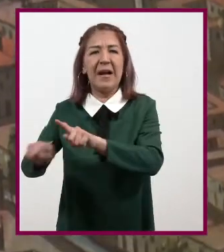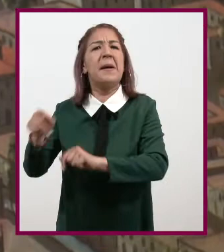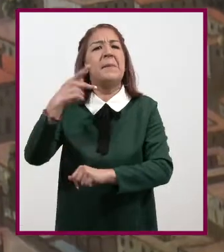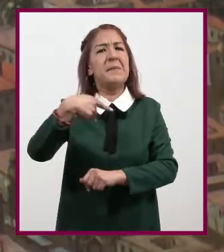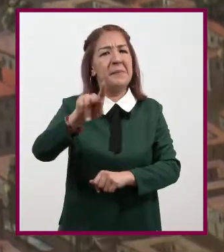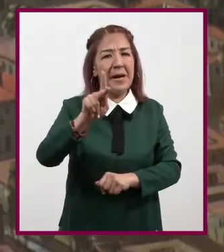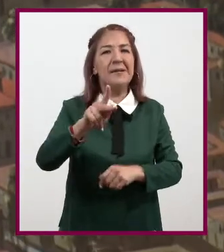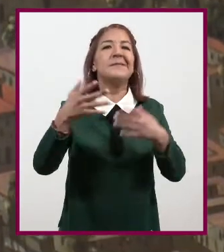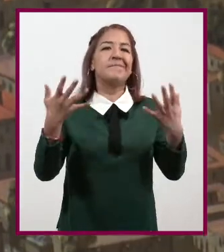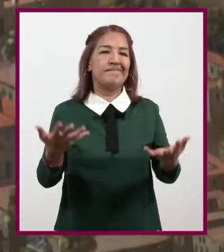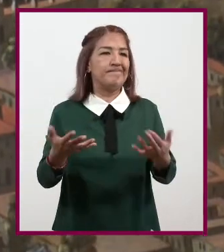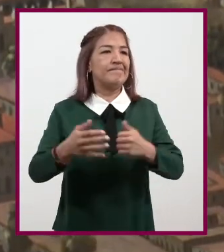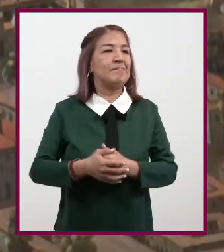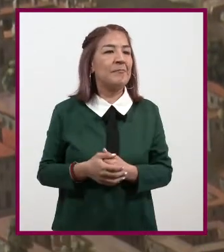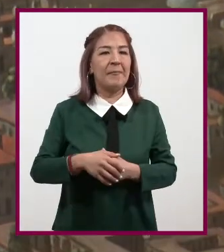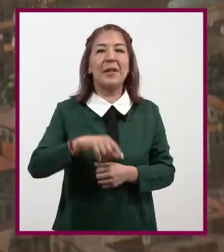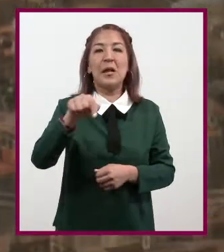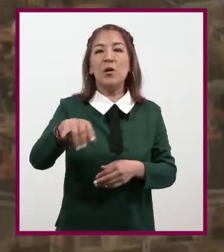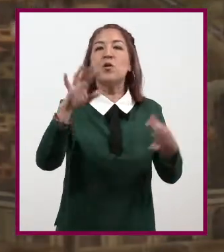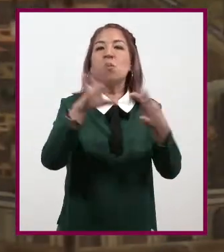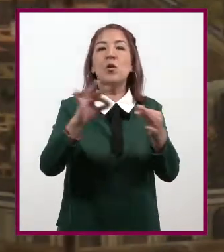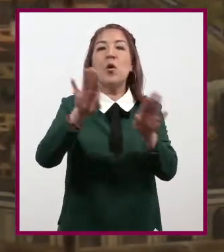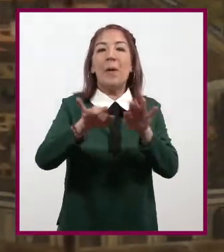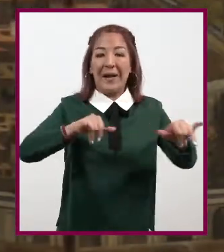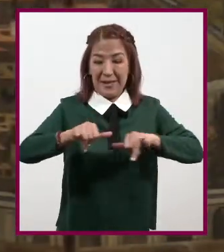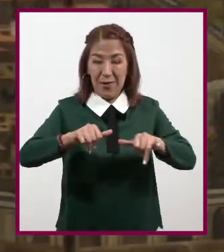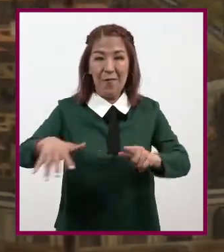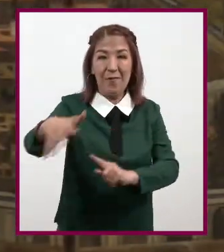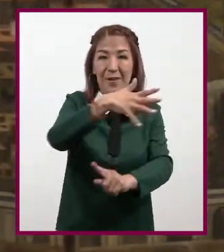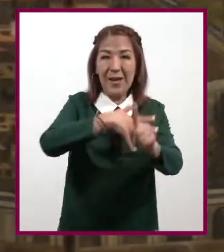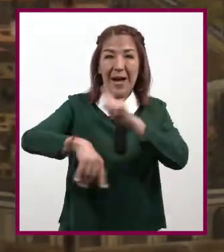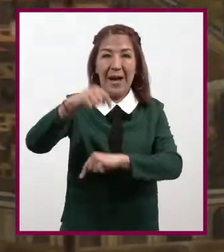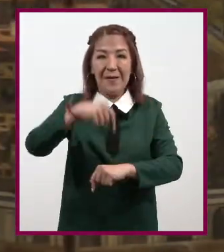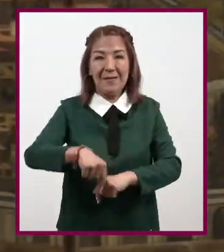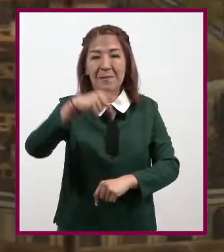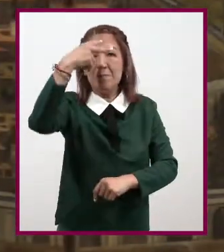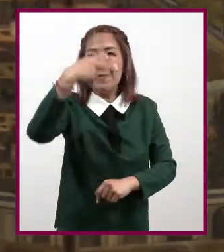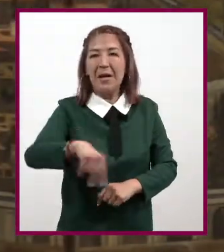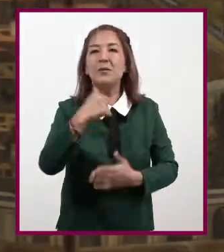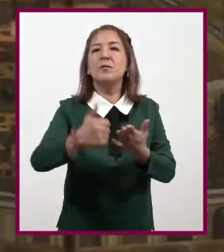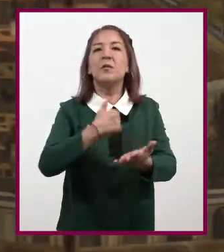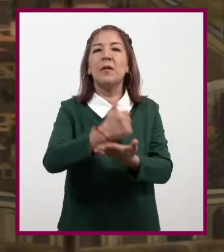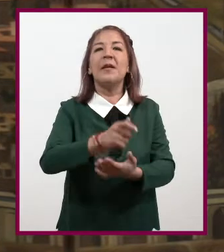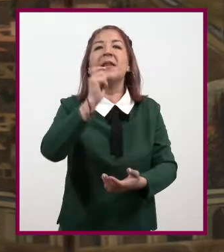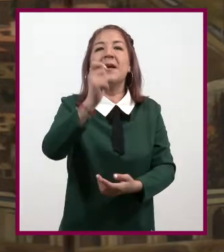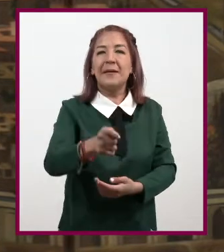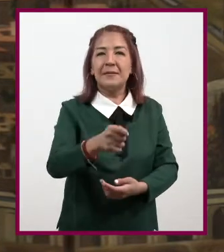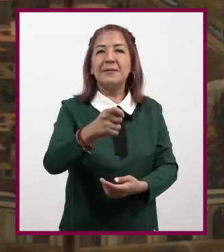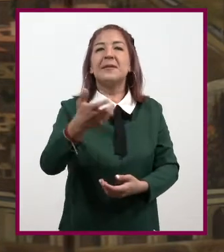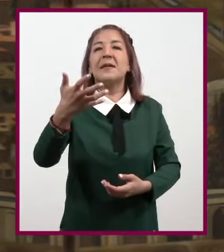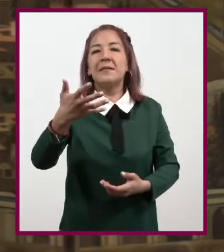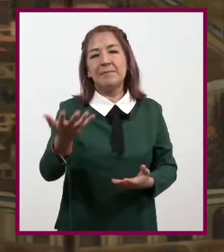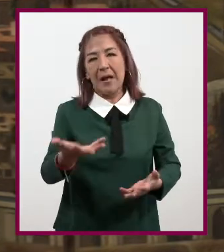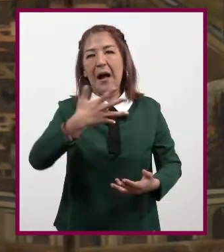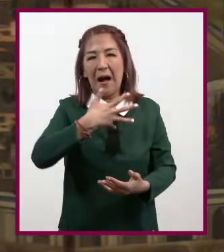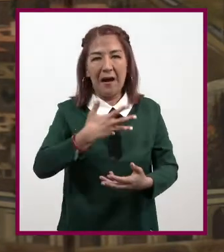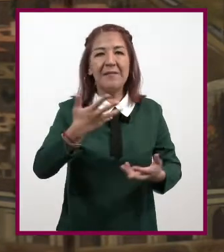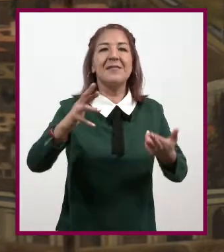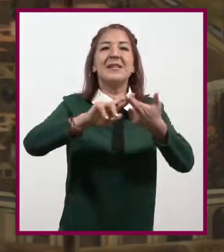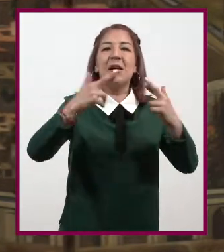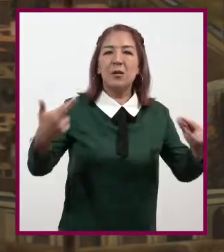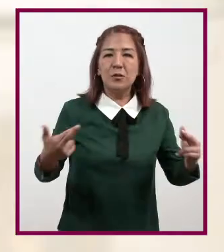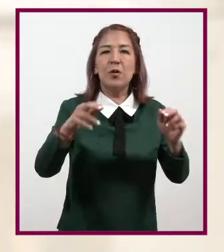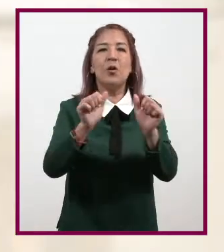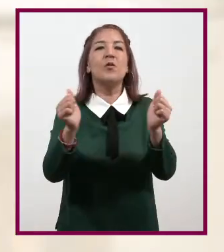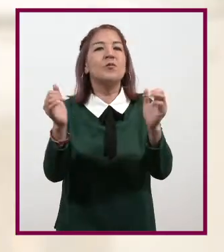pero sí en su perspectiva geográfica más o menos pues tiene una relación, una cara con